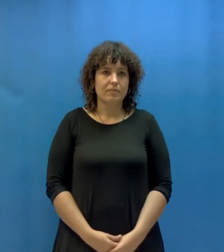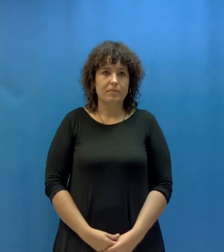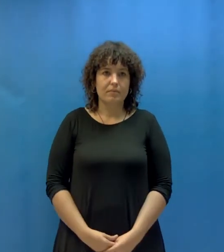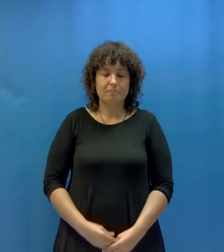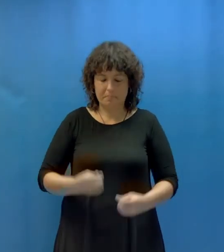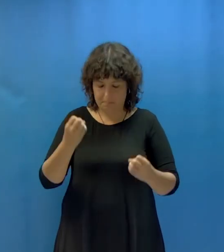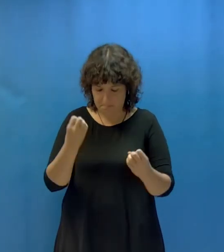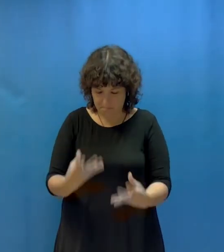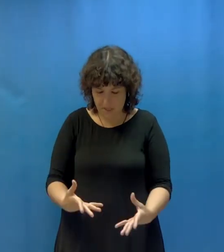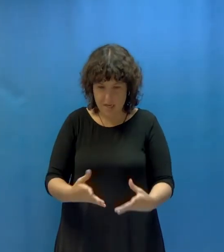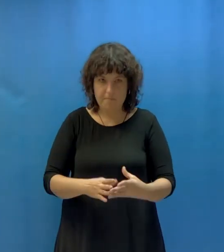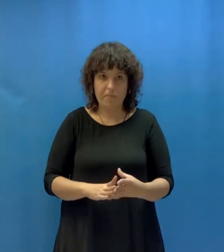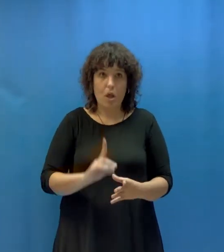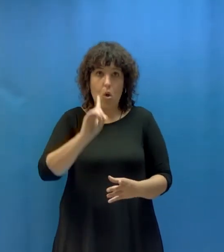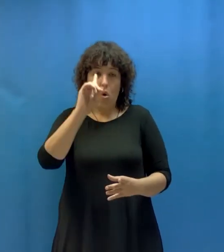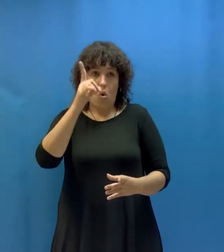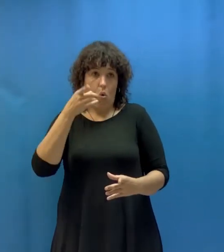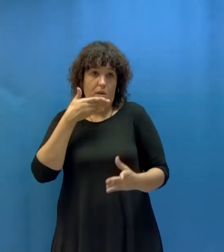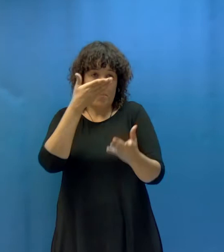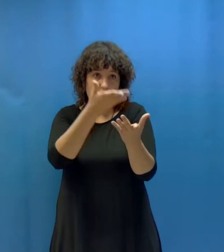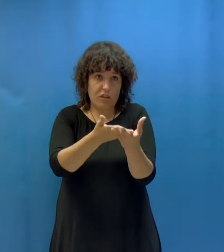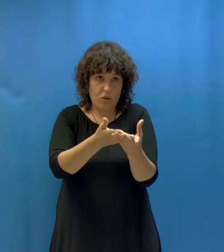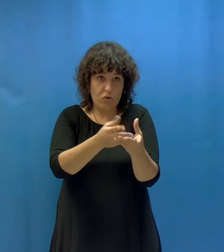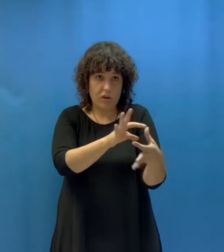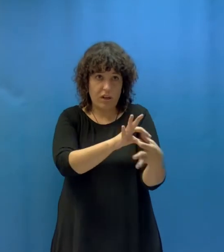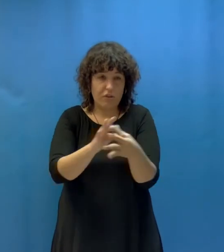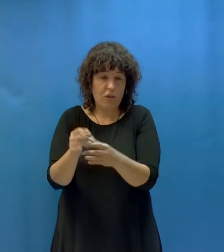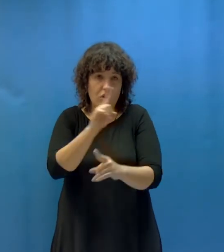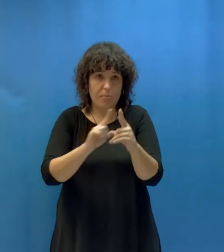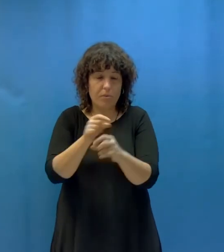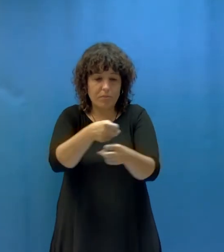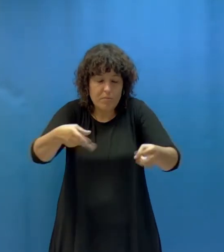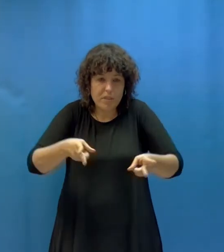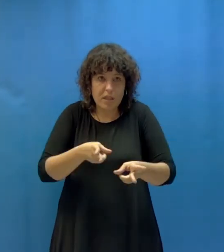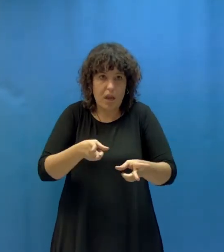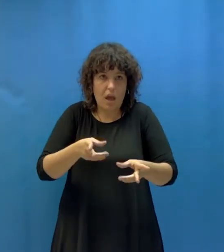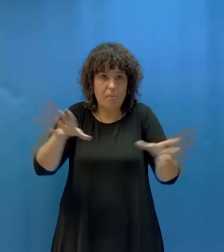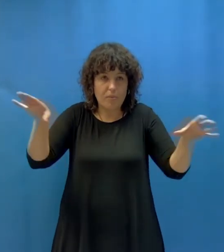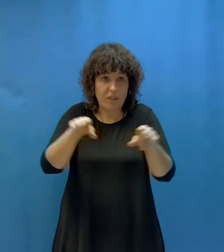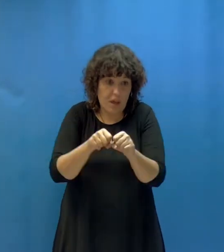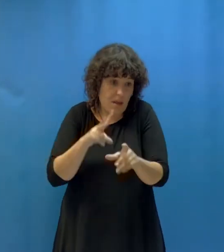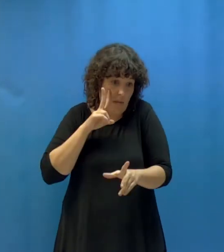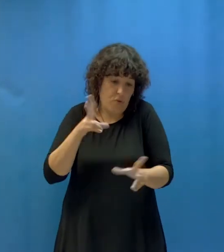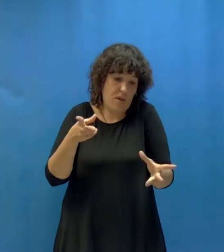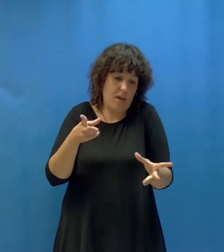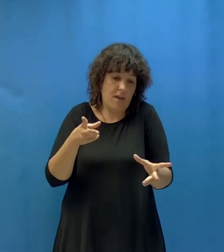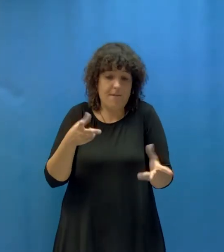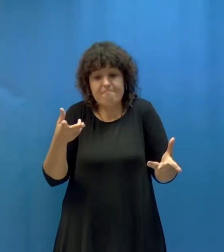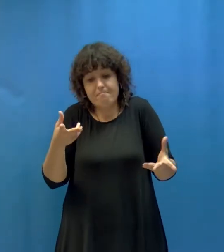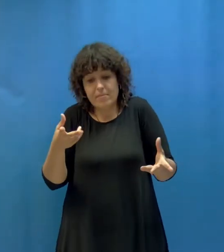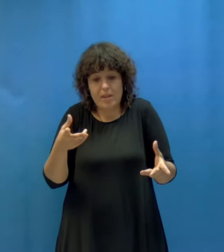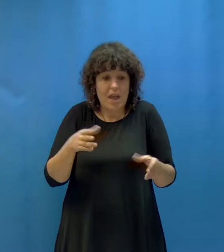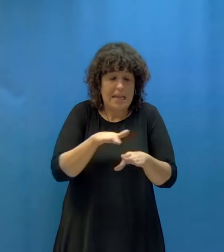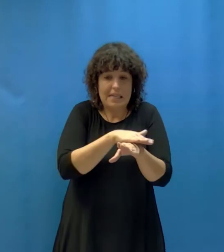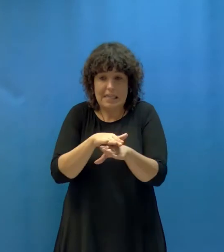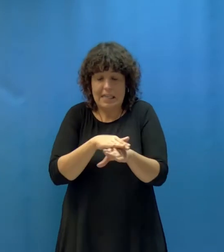Bien, un ruego que es a la vista del problema generado con el cierre de la piscina provincial y viendo que es difícil acercar posturas entre las ambas instituciones,